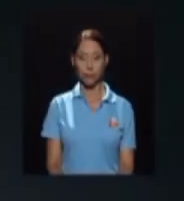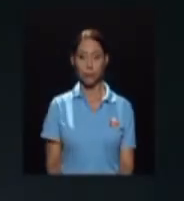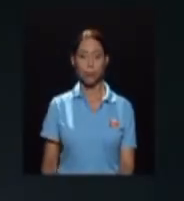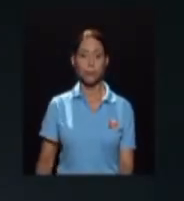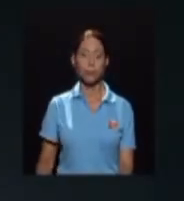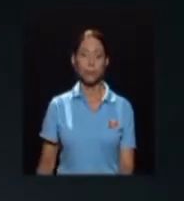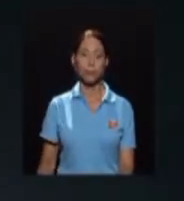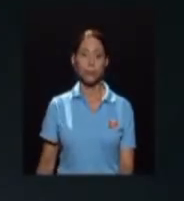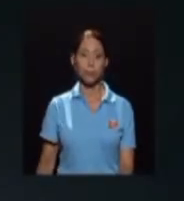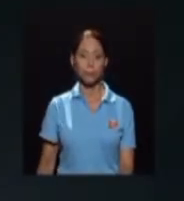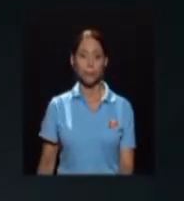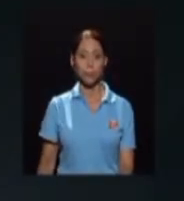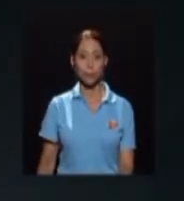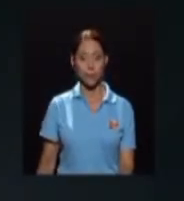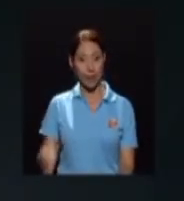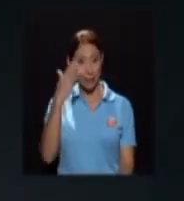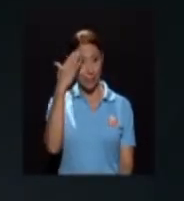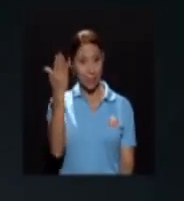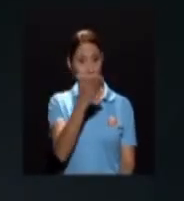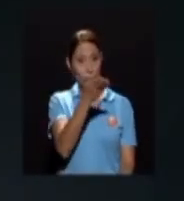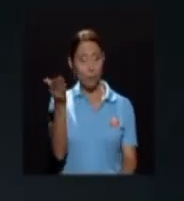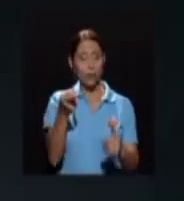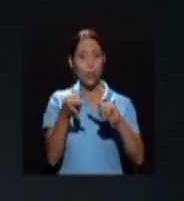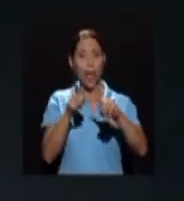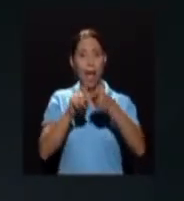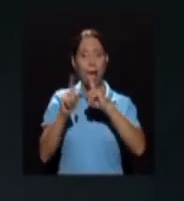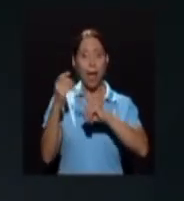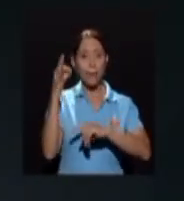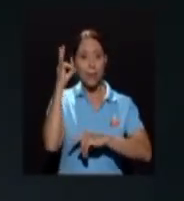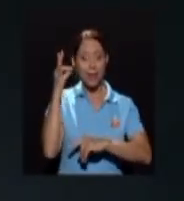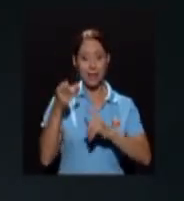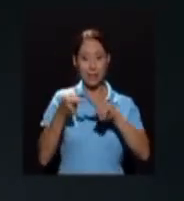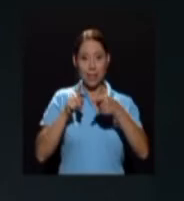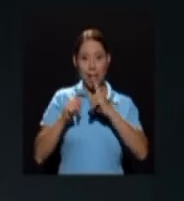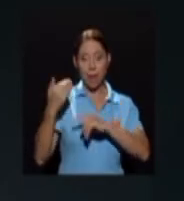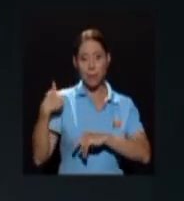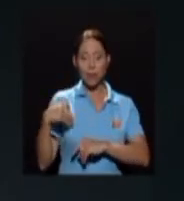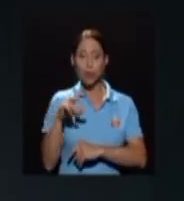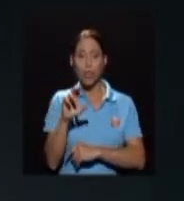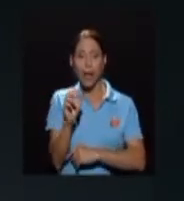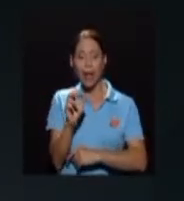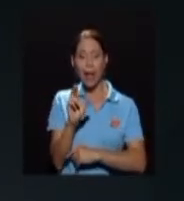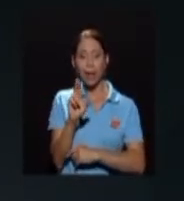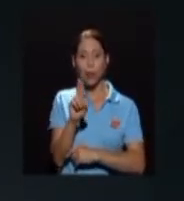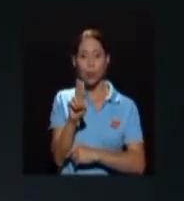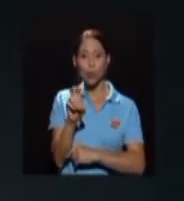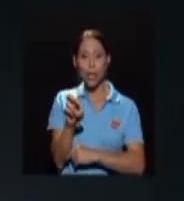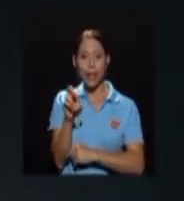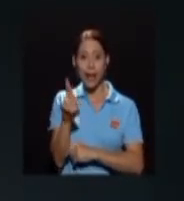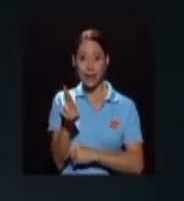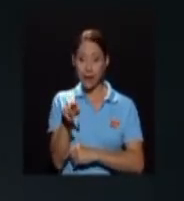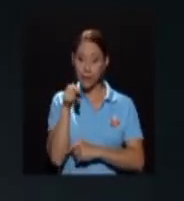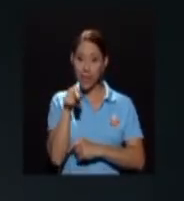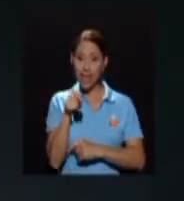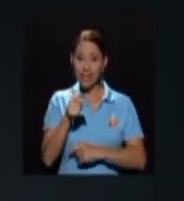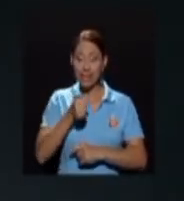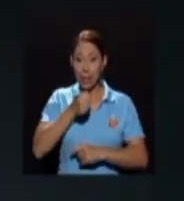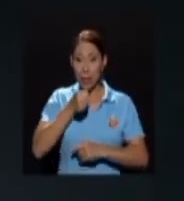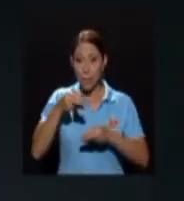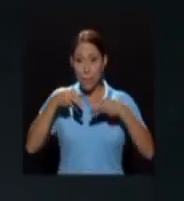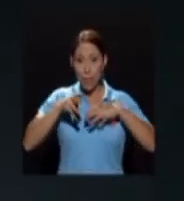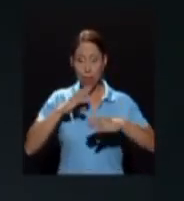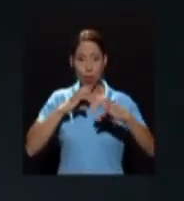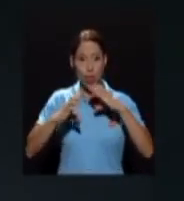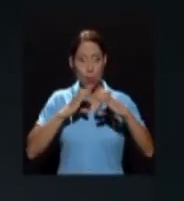Los saludamos, amigas y amigos de Canal UCR, este medio televisivo que se paga con los